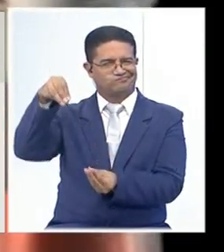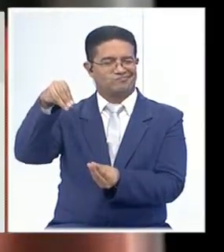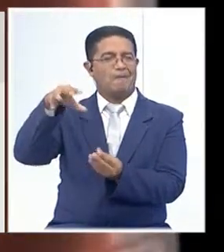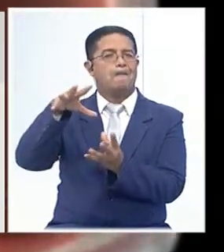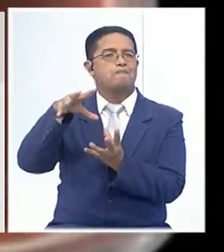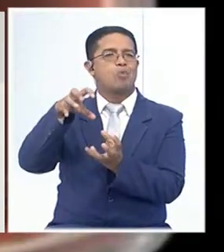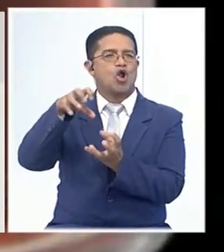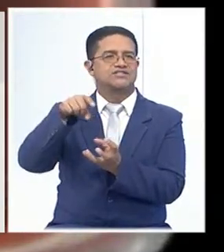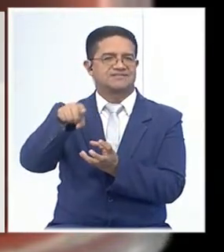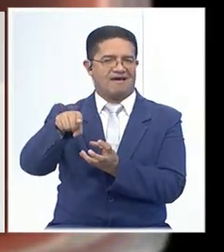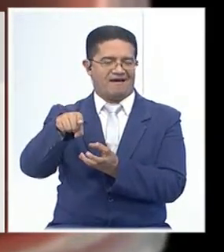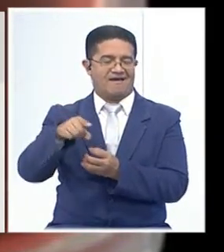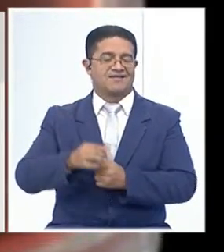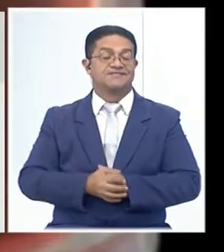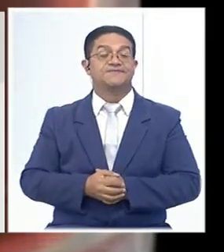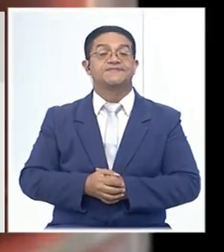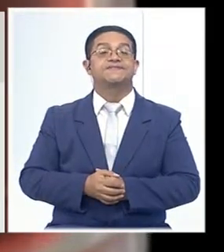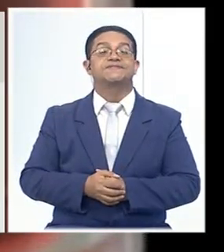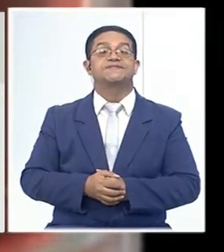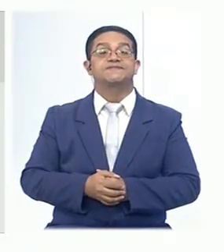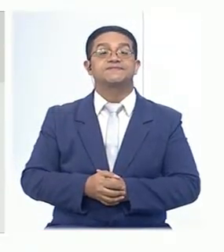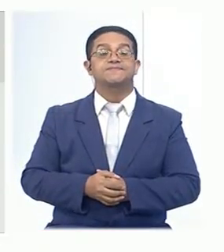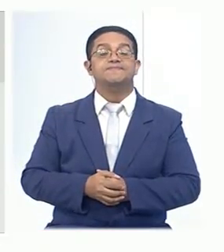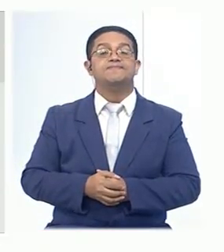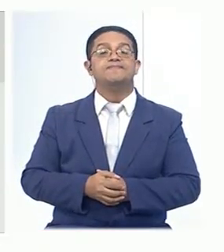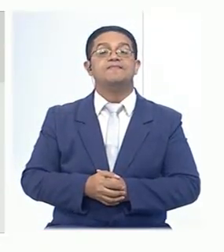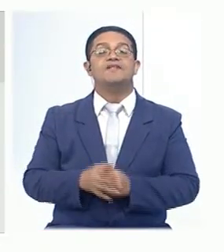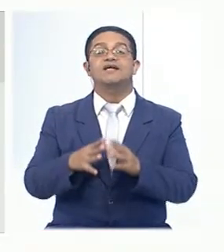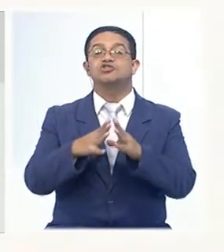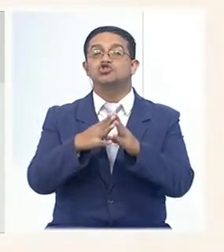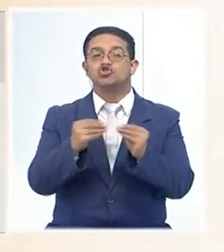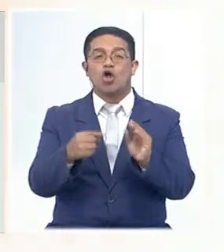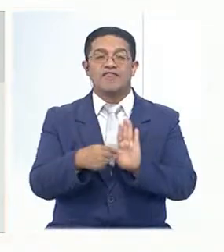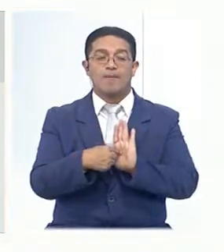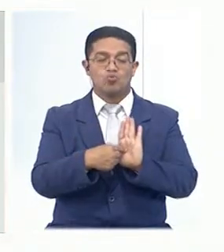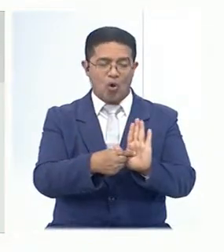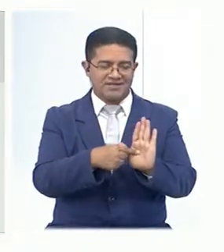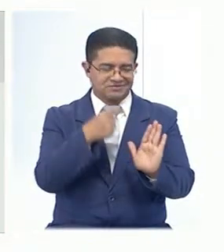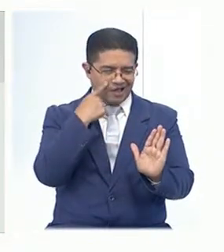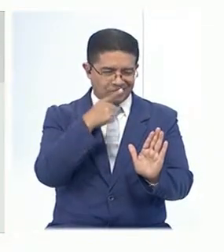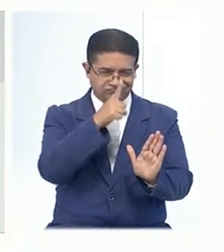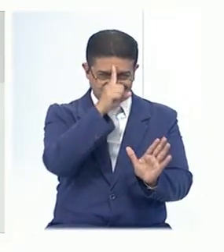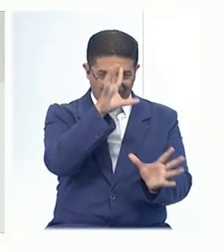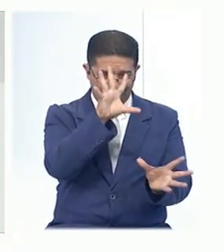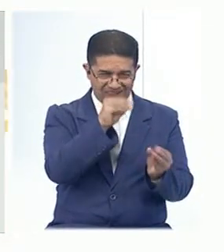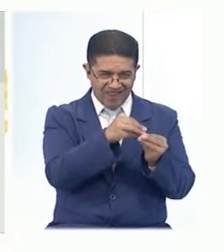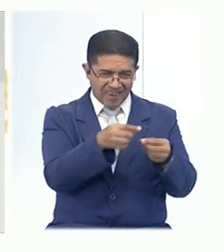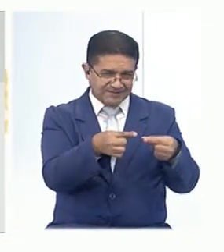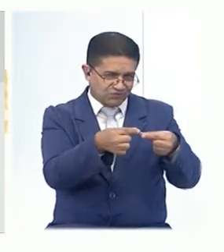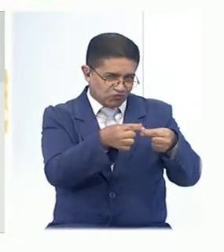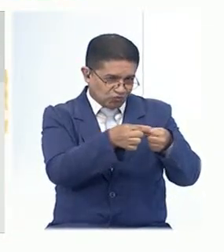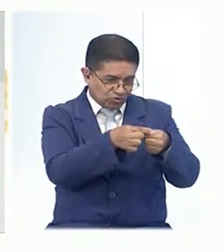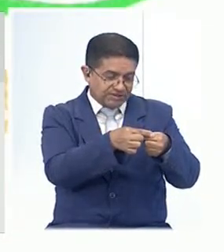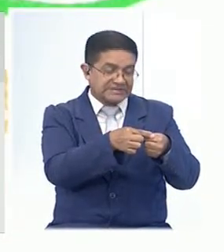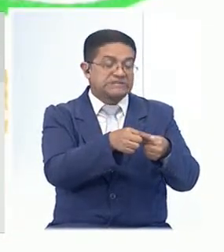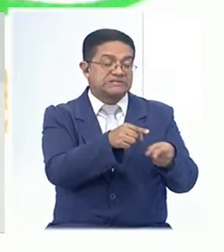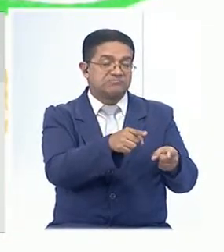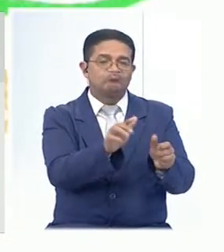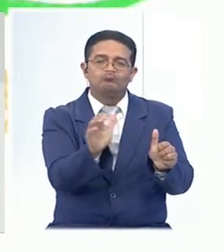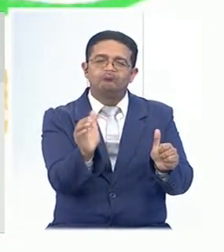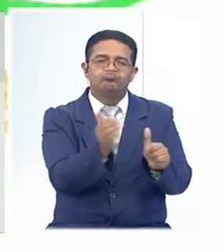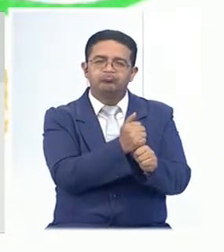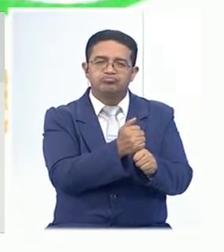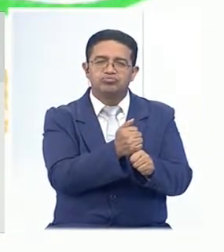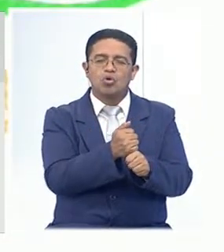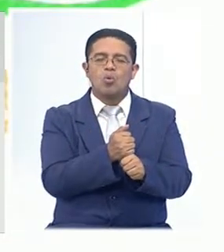un compuesto anticoagulante. Toda muestra pasa por un proceso de análisis y descarte, donde se detectan